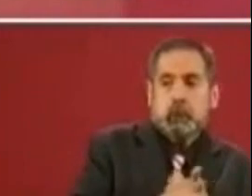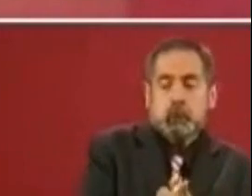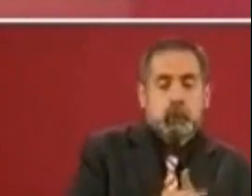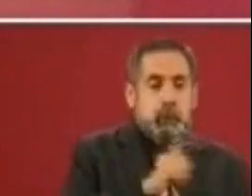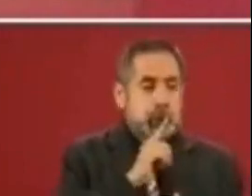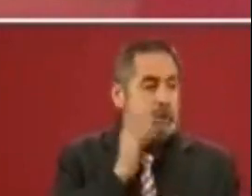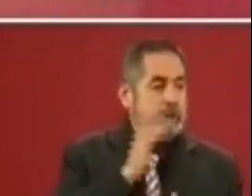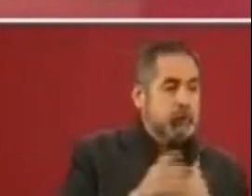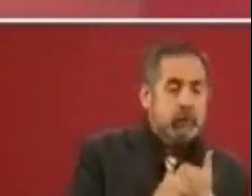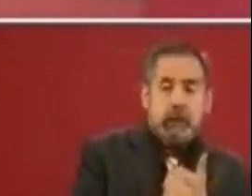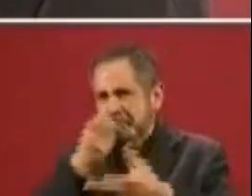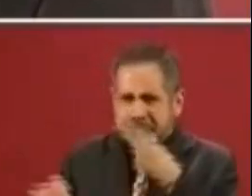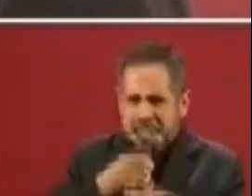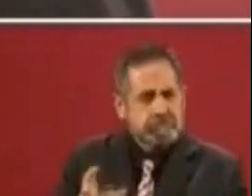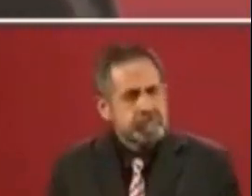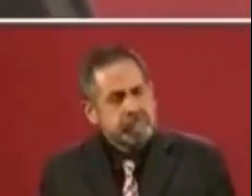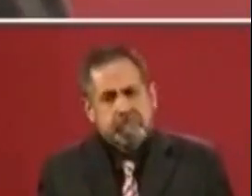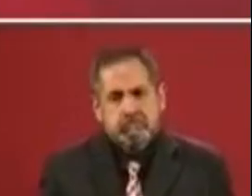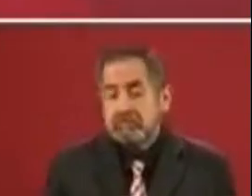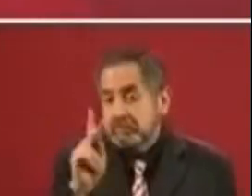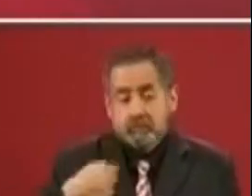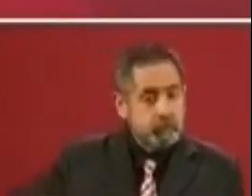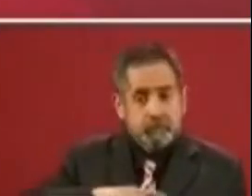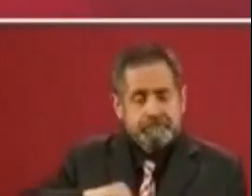de feminismo. Y nunca